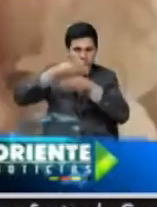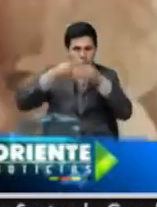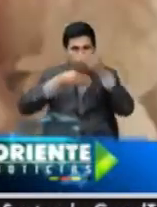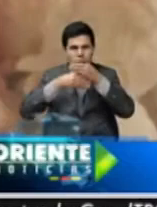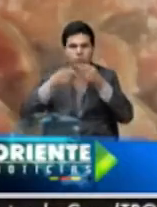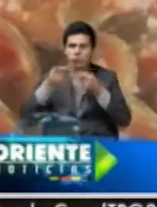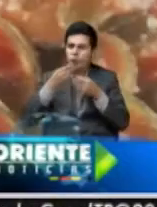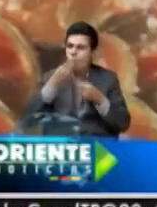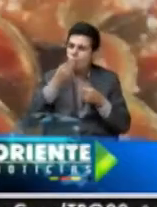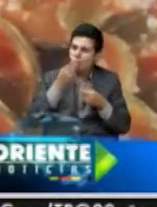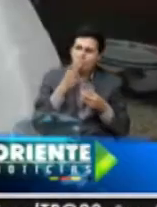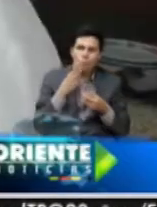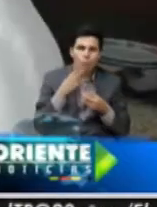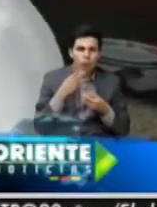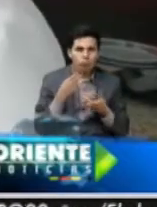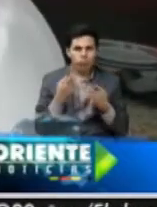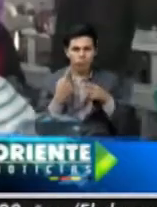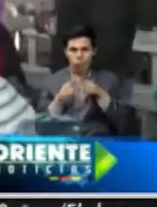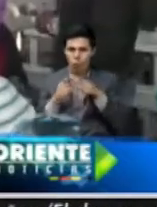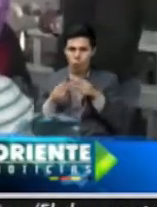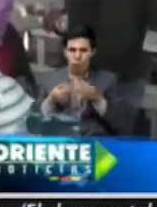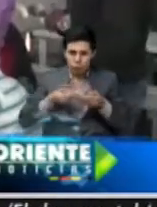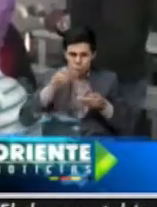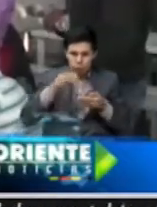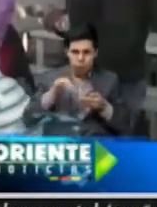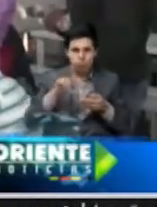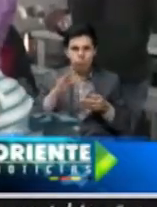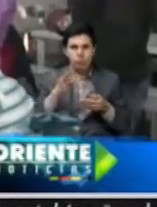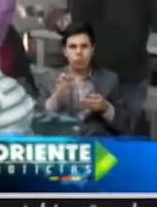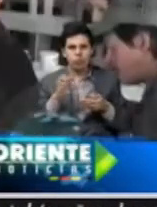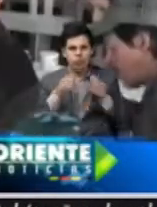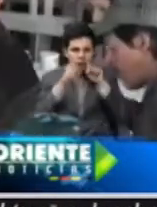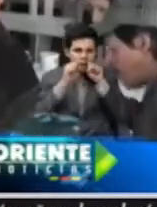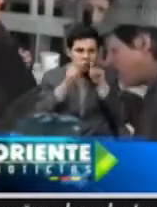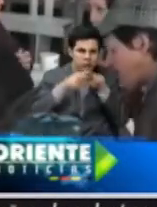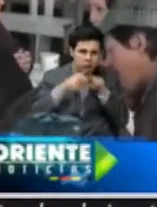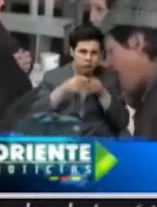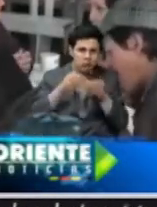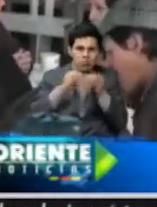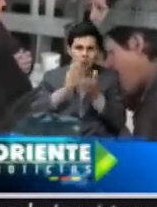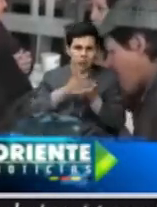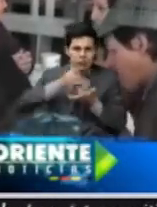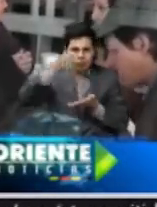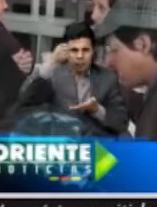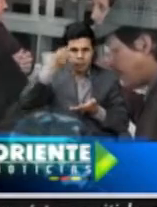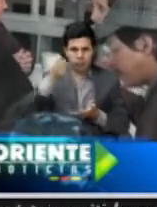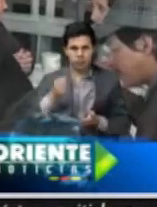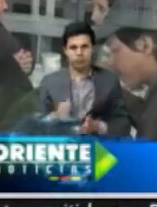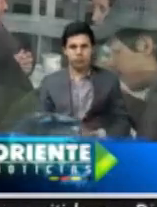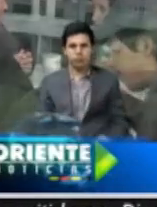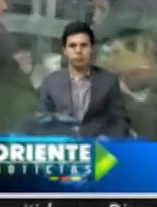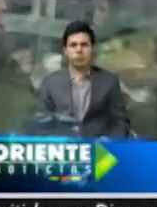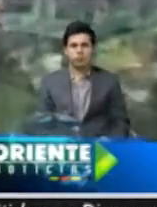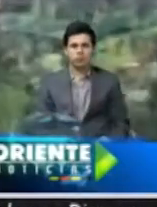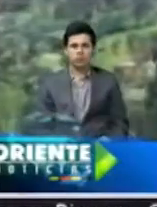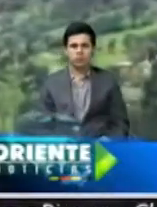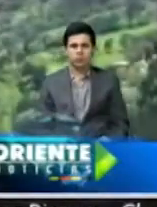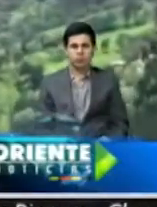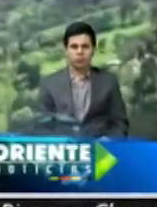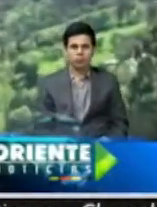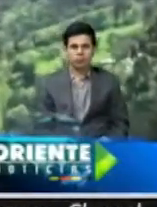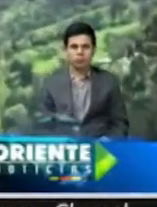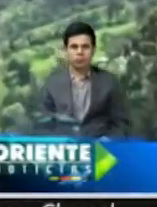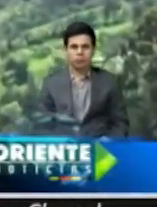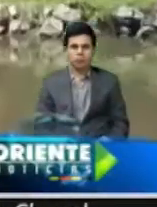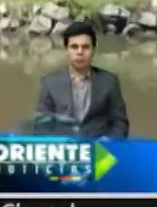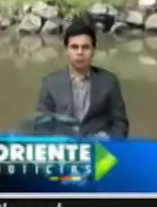panuchas malagueñas, los platos típicos como el mute, la mazorca y los tamales. Aunque haya pasado el tiempo. Para